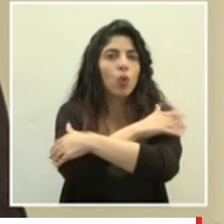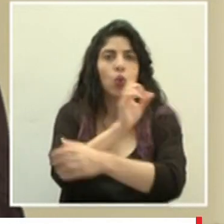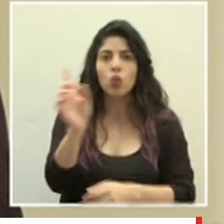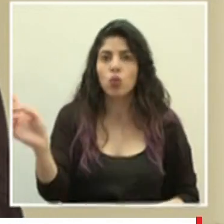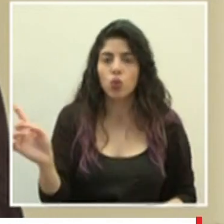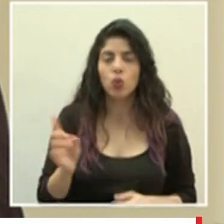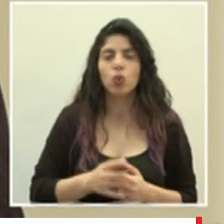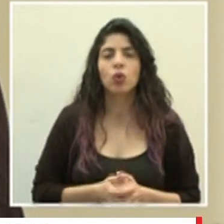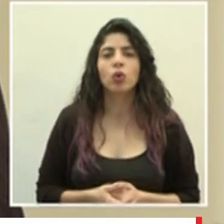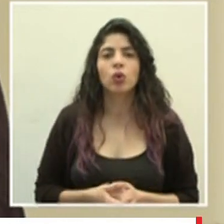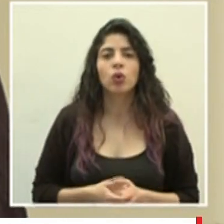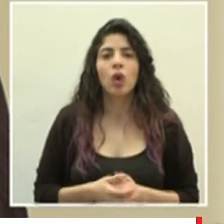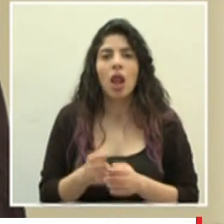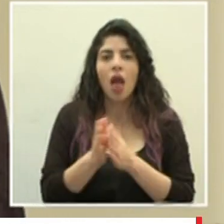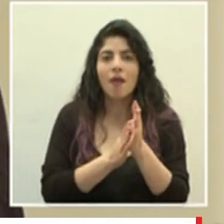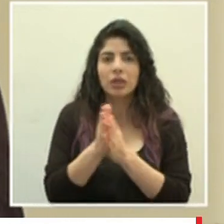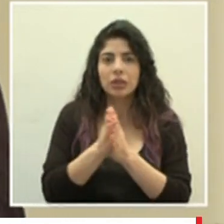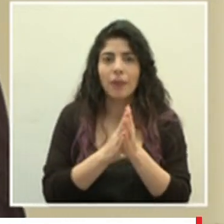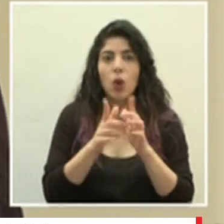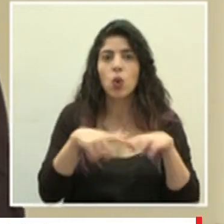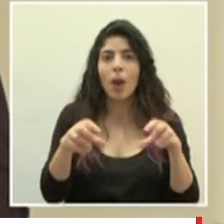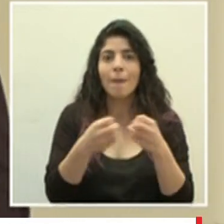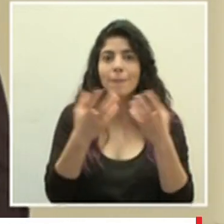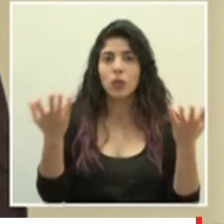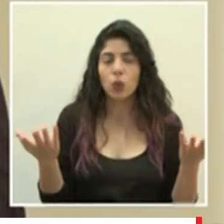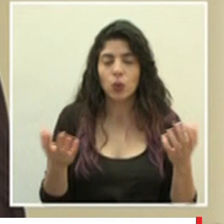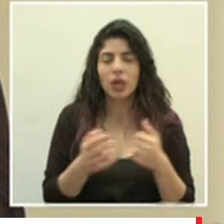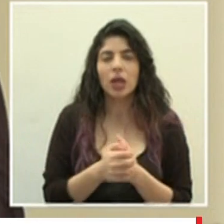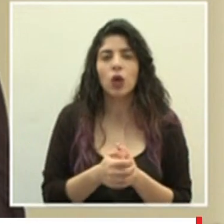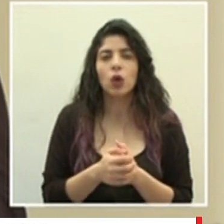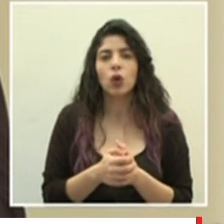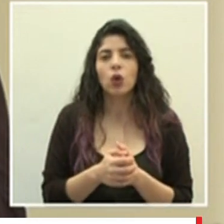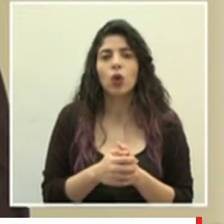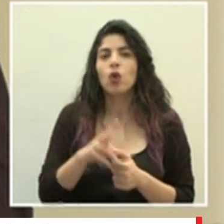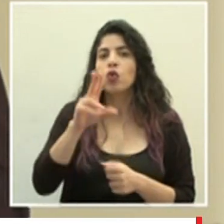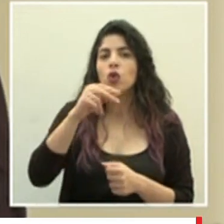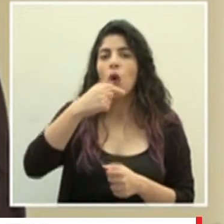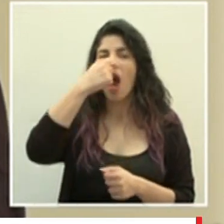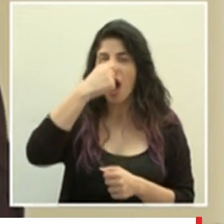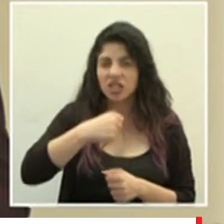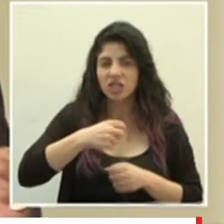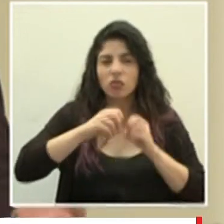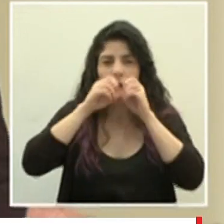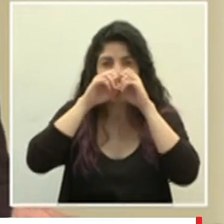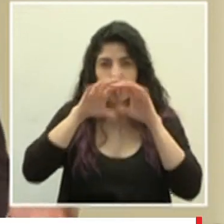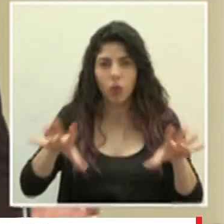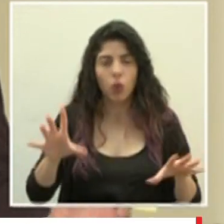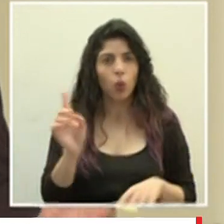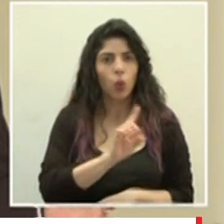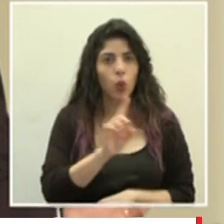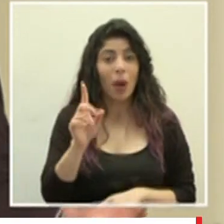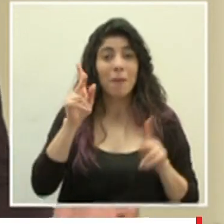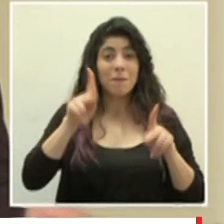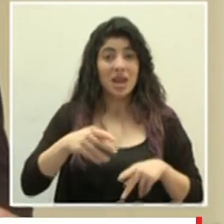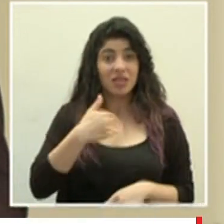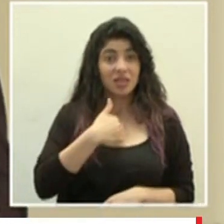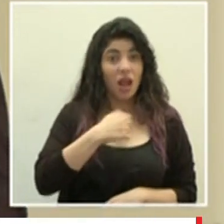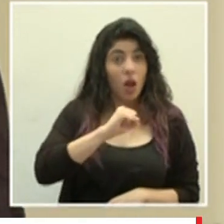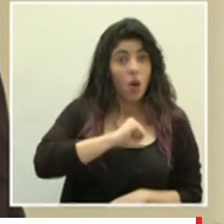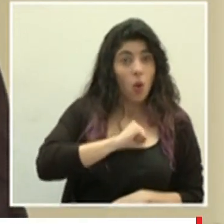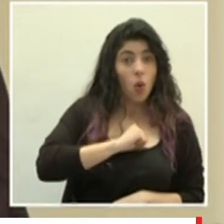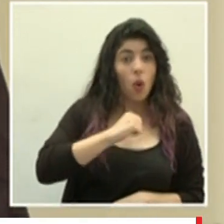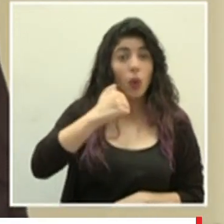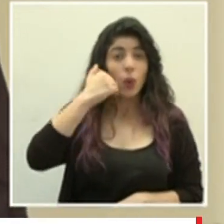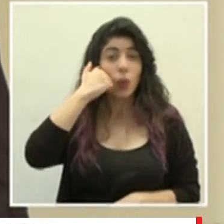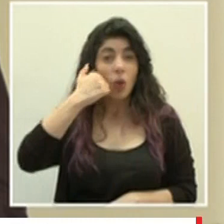de el lavarse las manos en lugares públicos, de no estornudar al aire libre, ¿verdad? Las personas que están con tos, con fiebre,